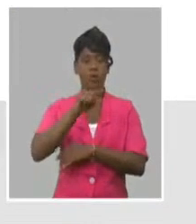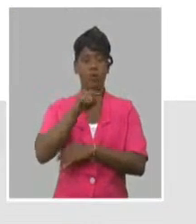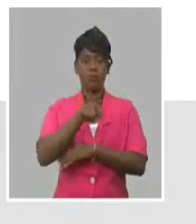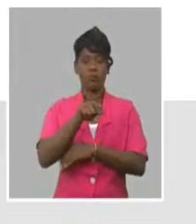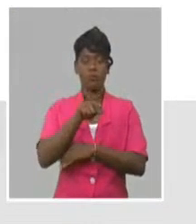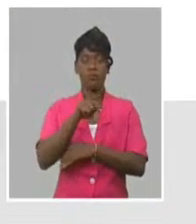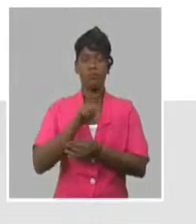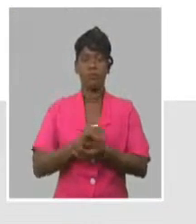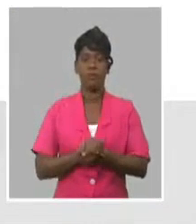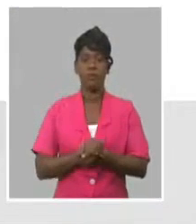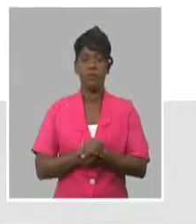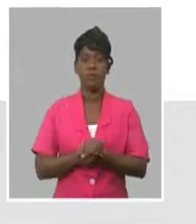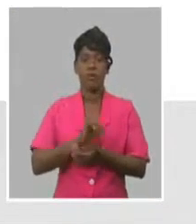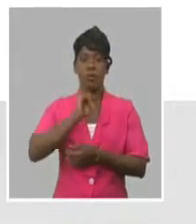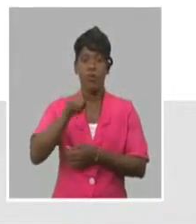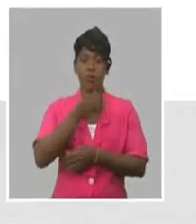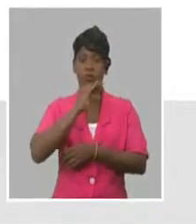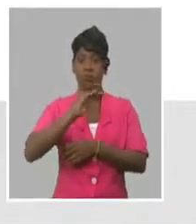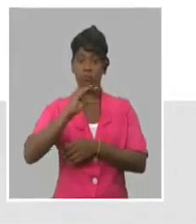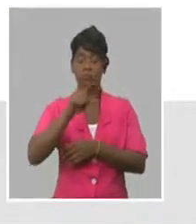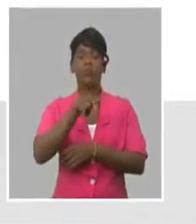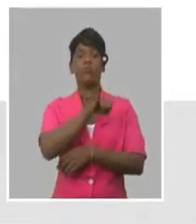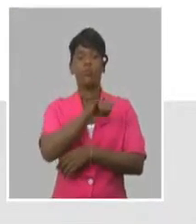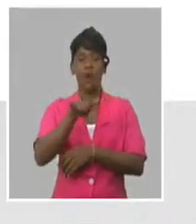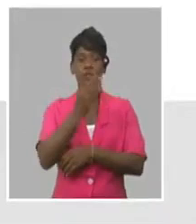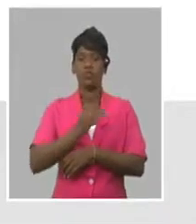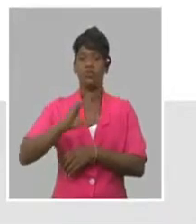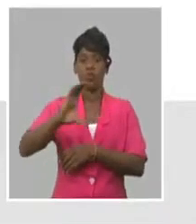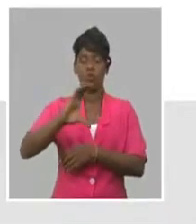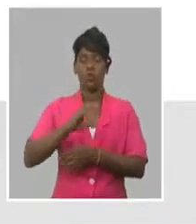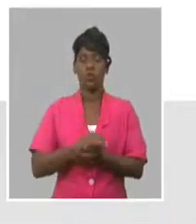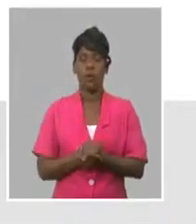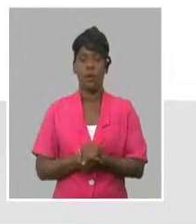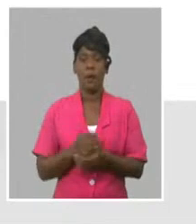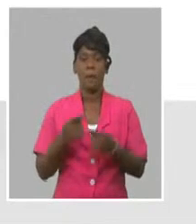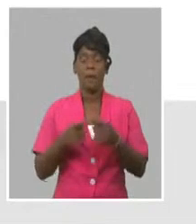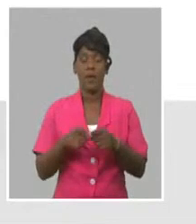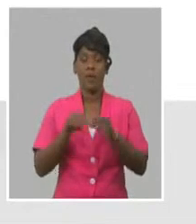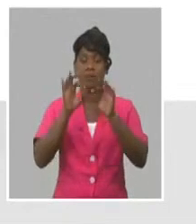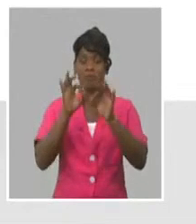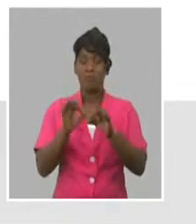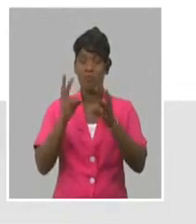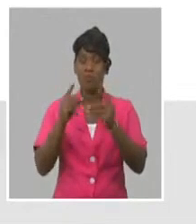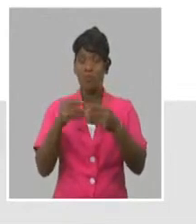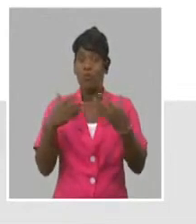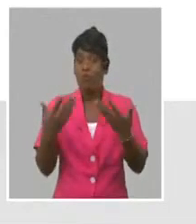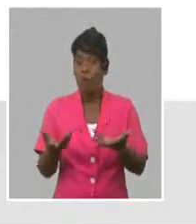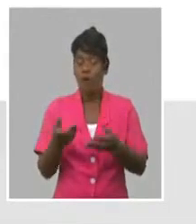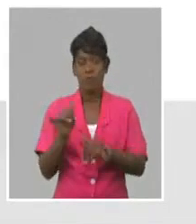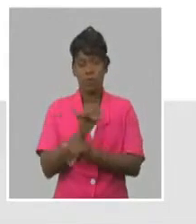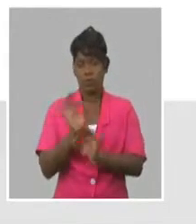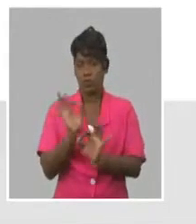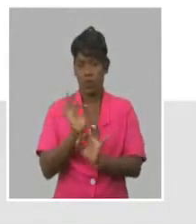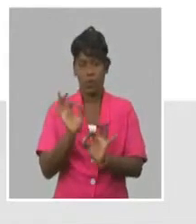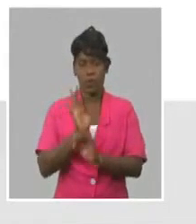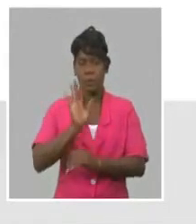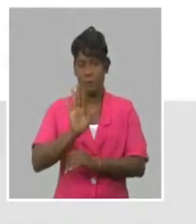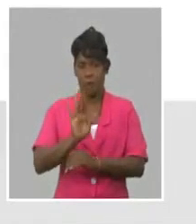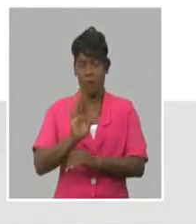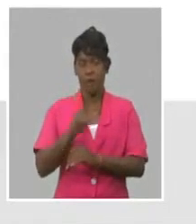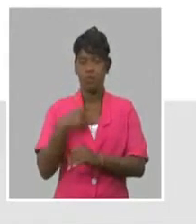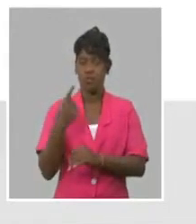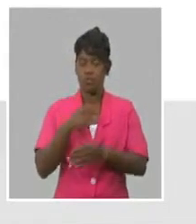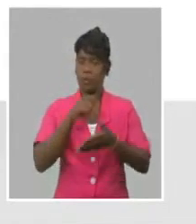asistencia social, que también va a subir, porque eso dependerá de la cantidad de núcleos que encontremos vulnerables y que